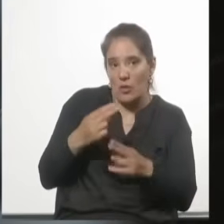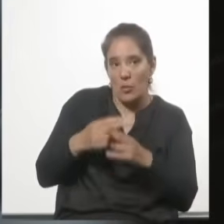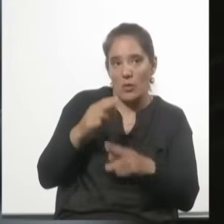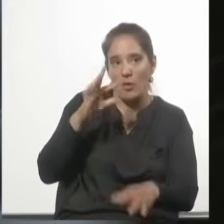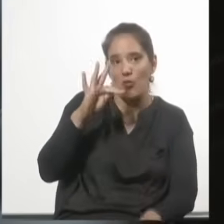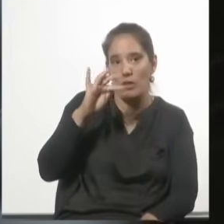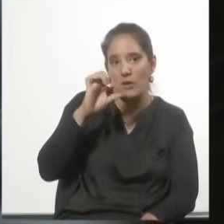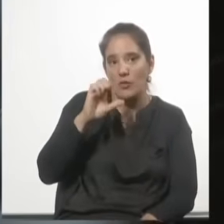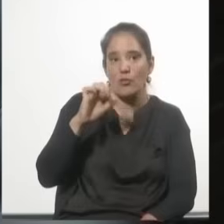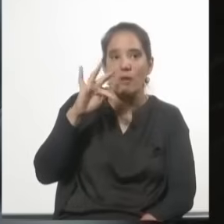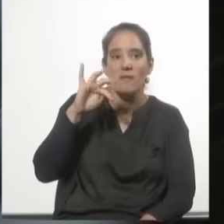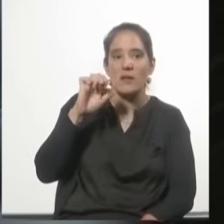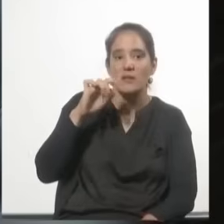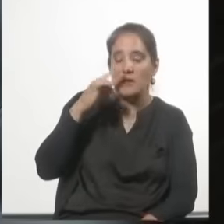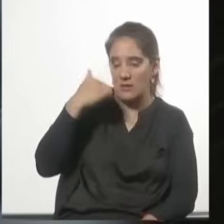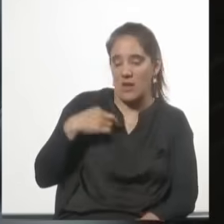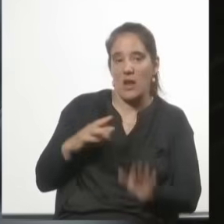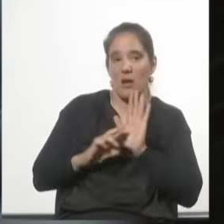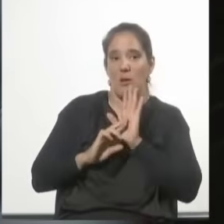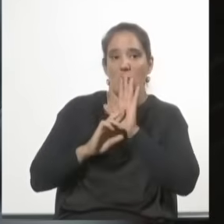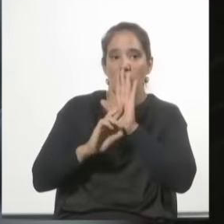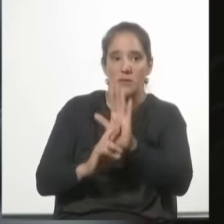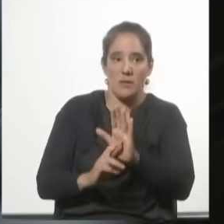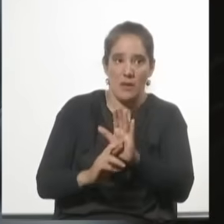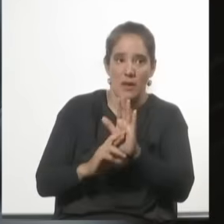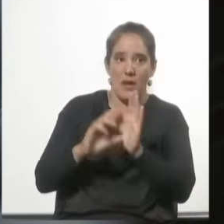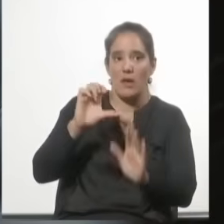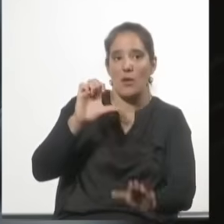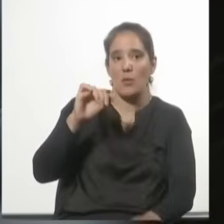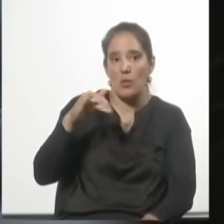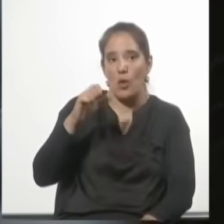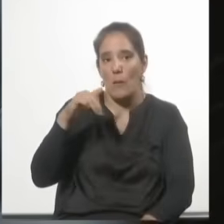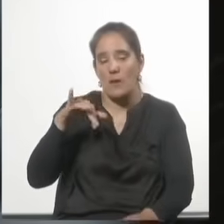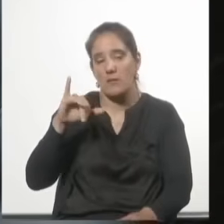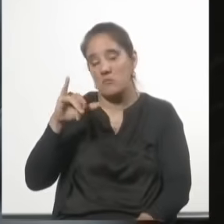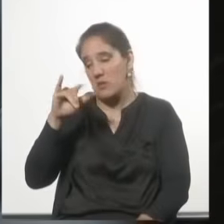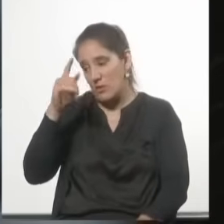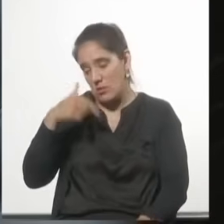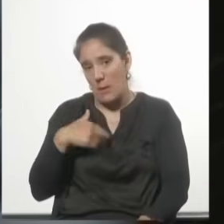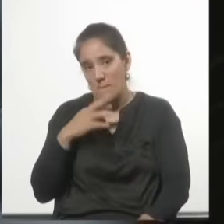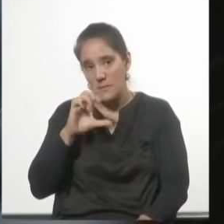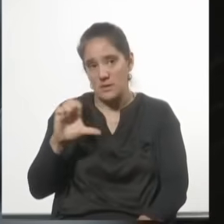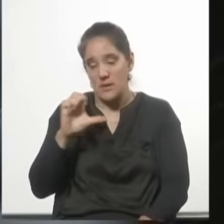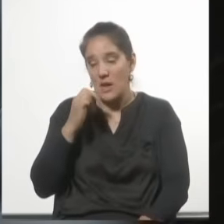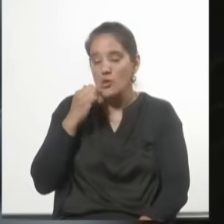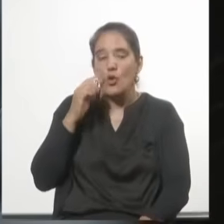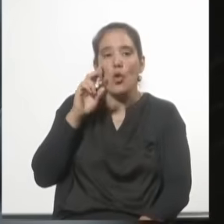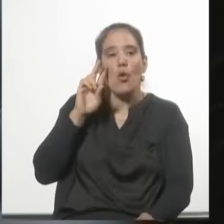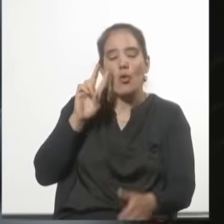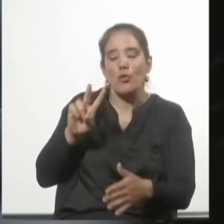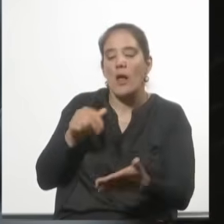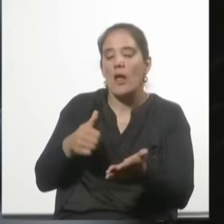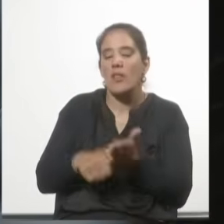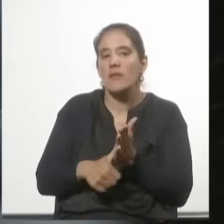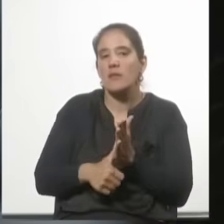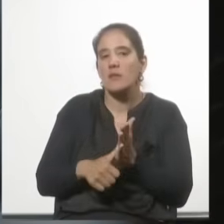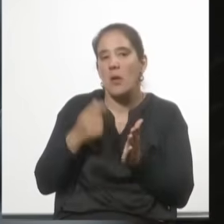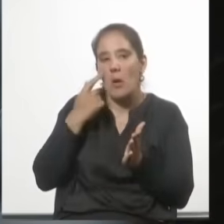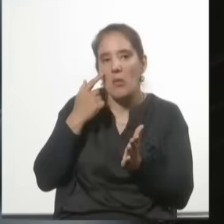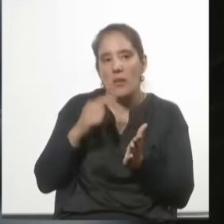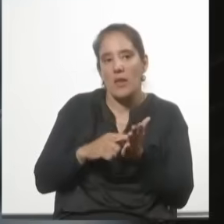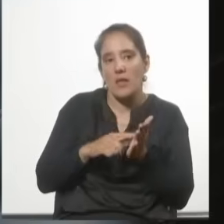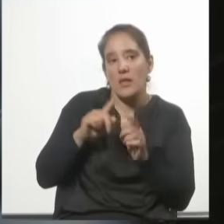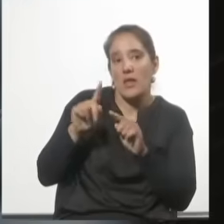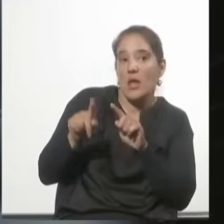Francisco Sabater, que se atribuye la representación de Eurocommerce, y a la que solamente le controla su documento de identidad, dice que